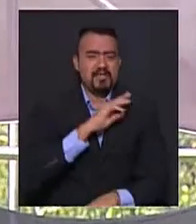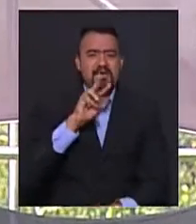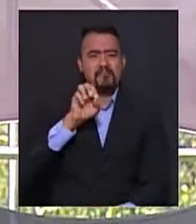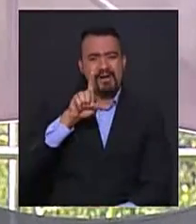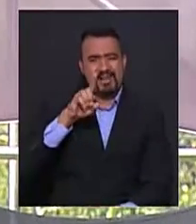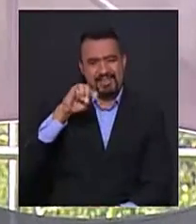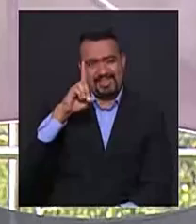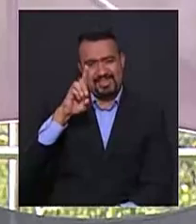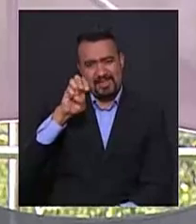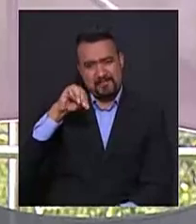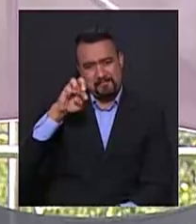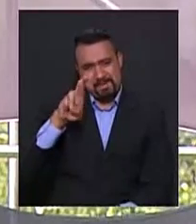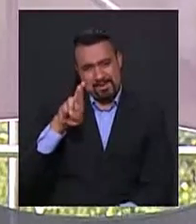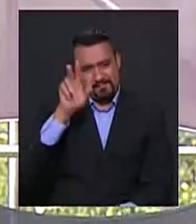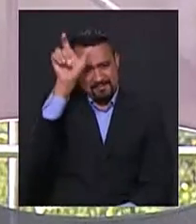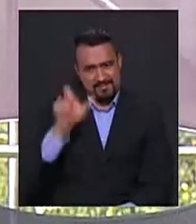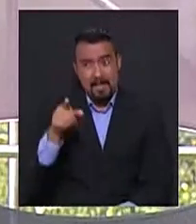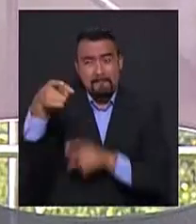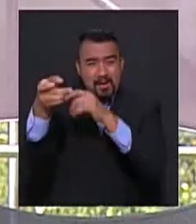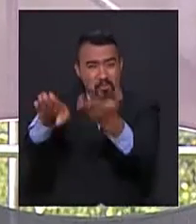Franklin Quintero aquel agosto de